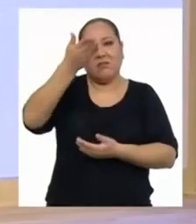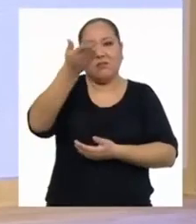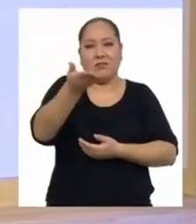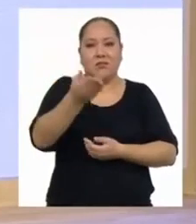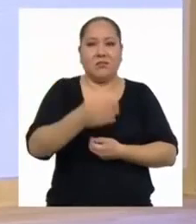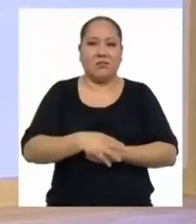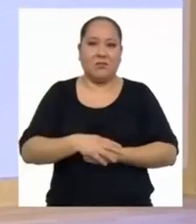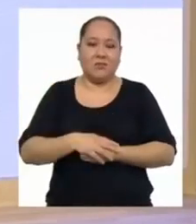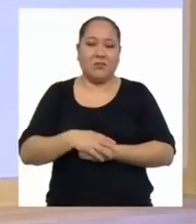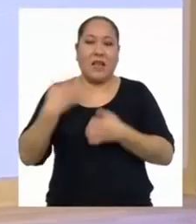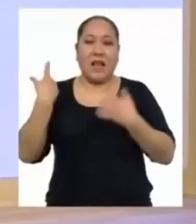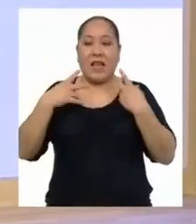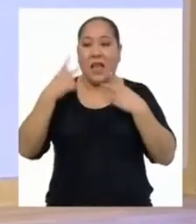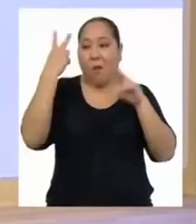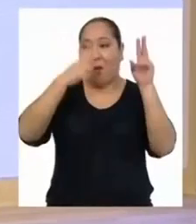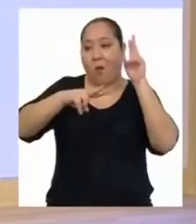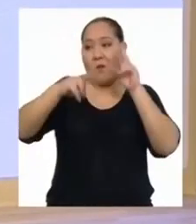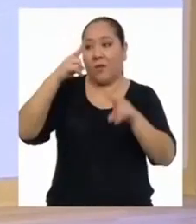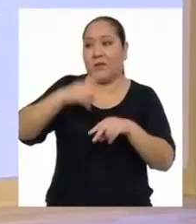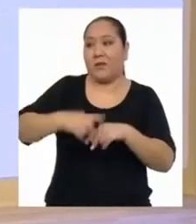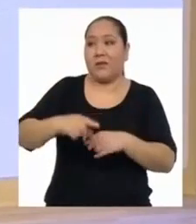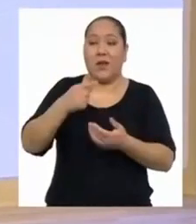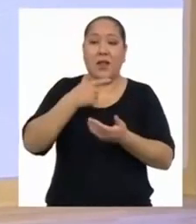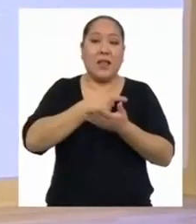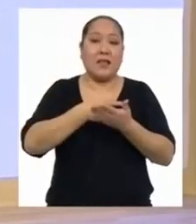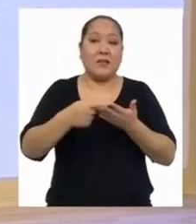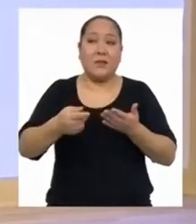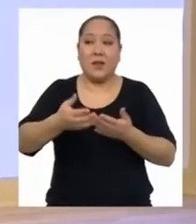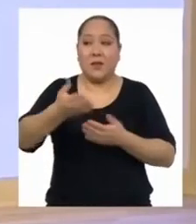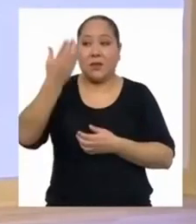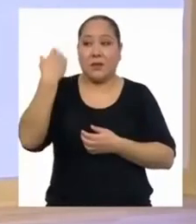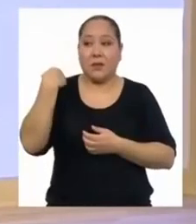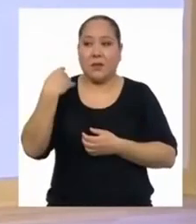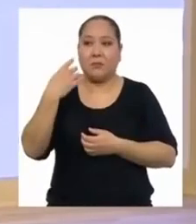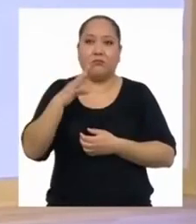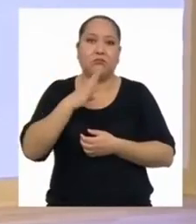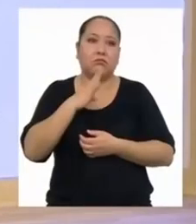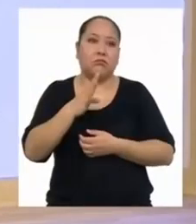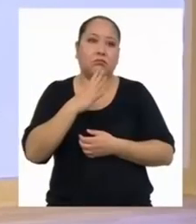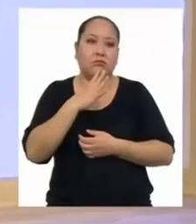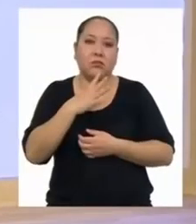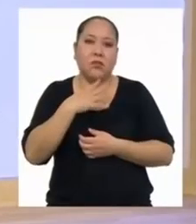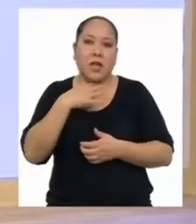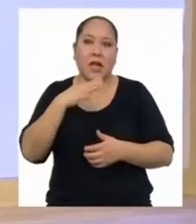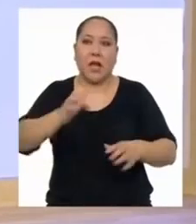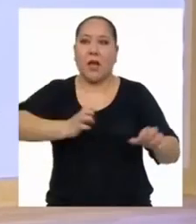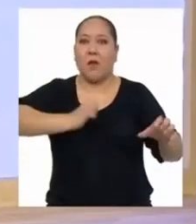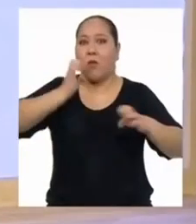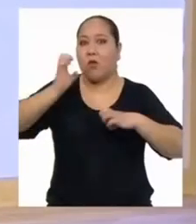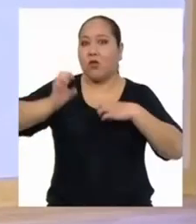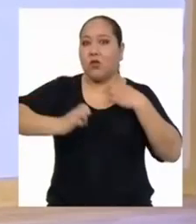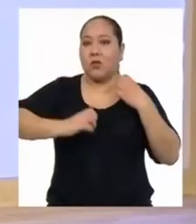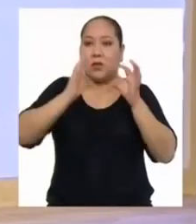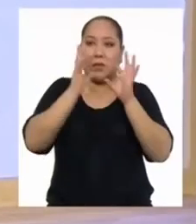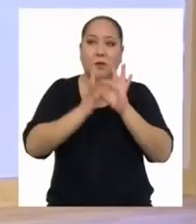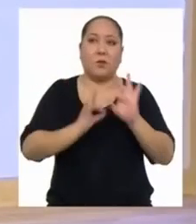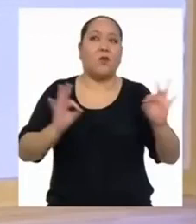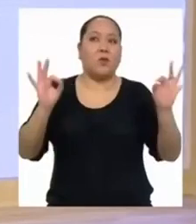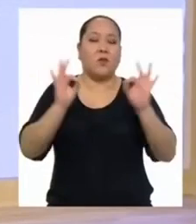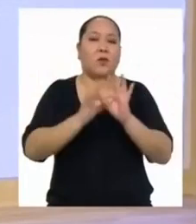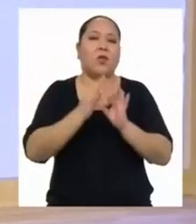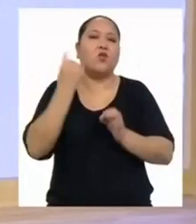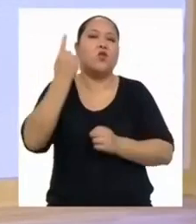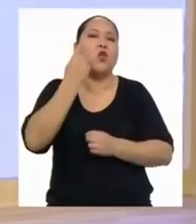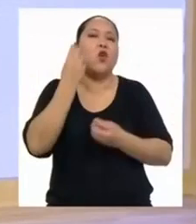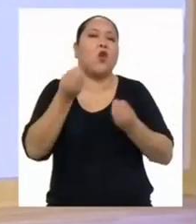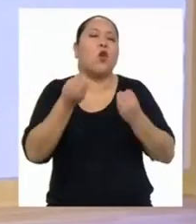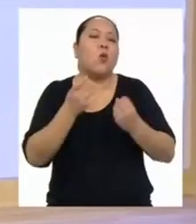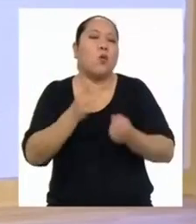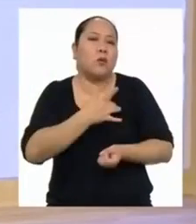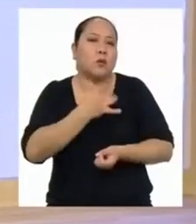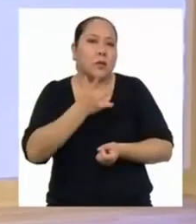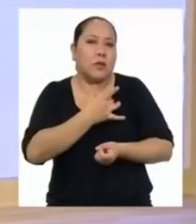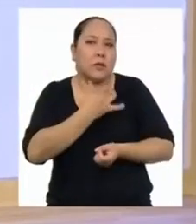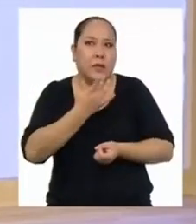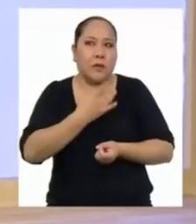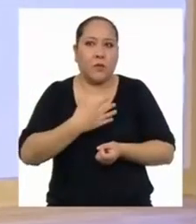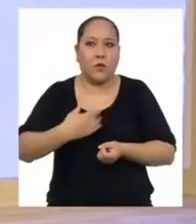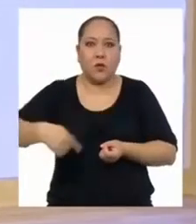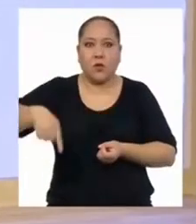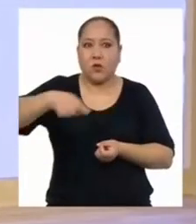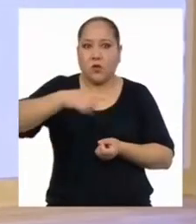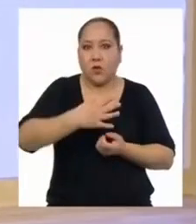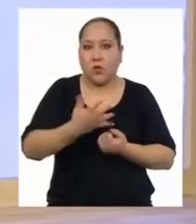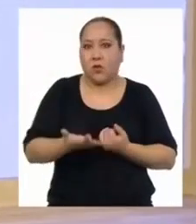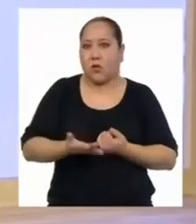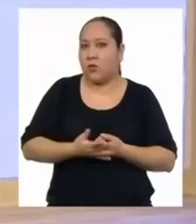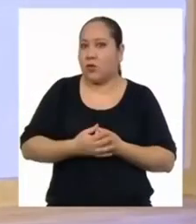visto desde la semana pasada, hablar de nuestras emociones es muy importante. No solo de cómo nos sentimos nosotros respecto a quiénes somos,